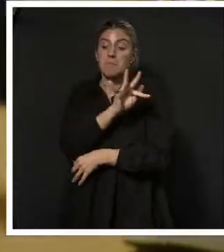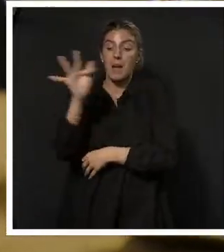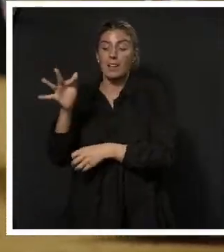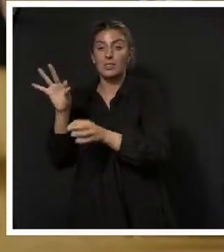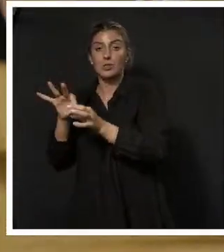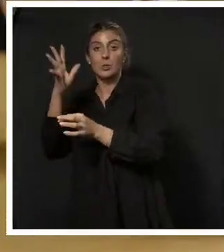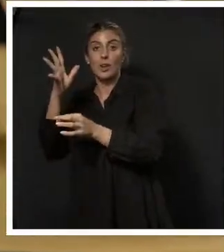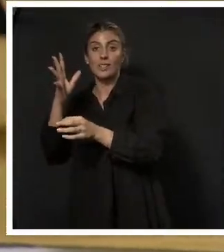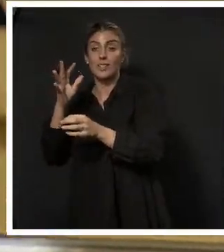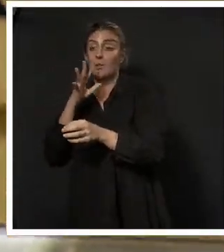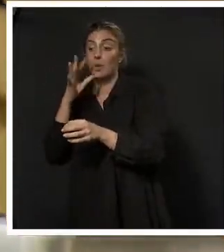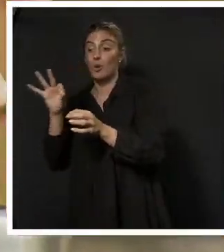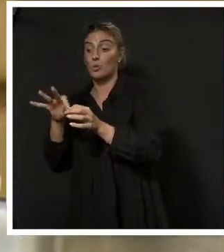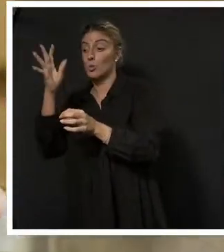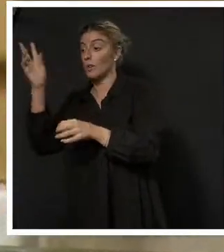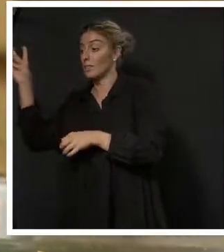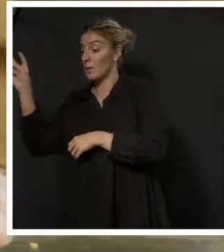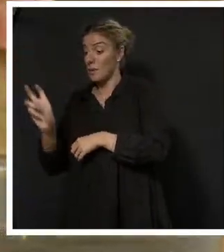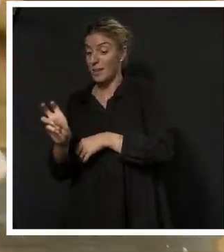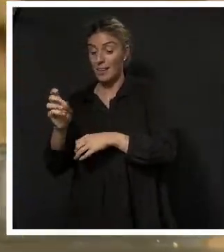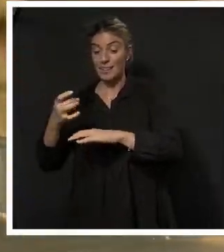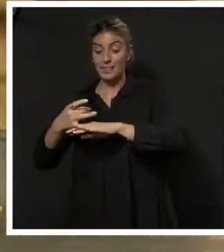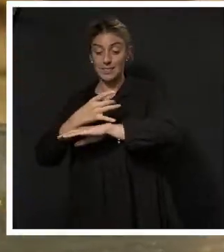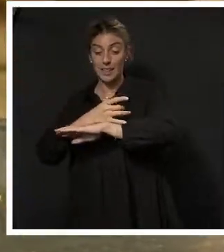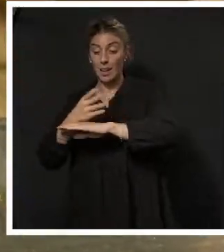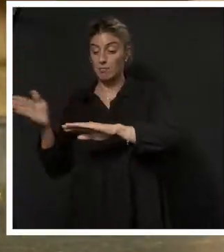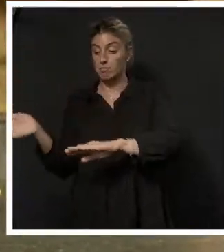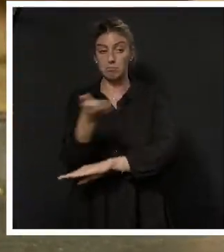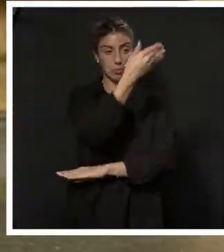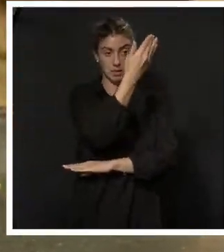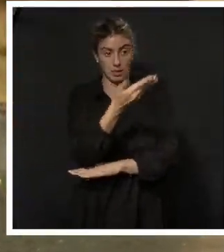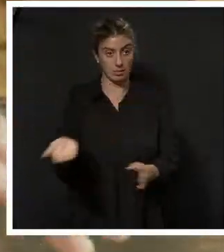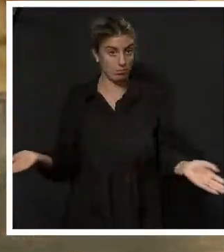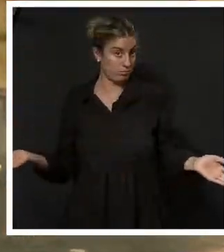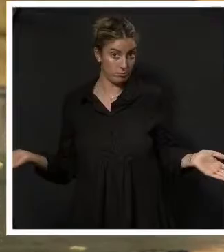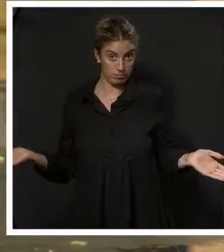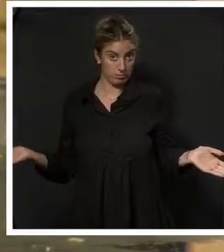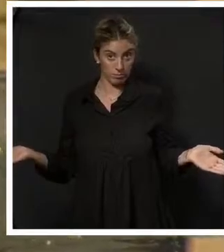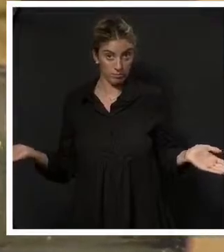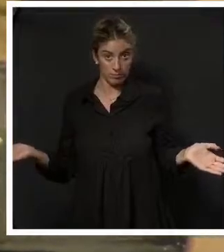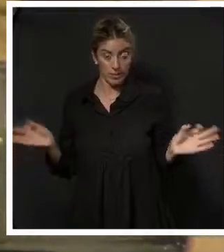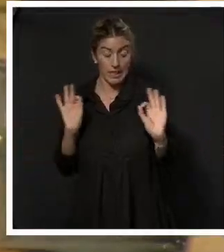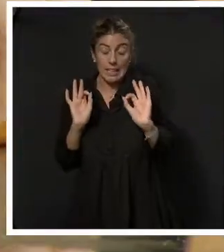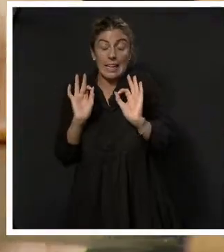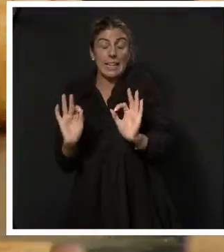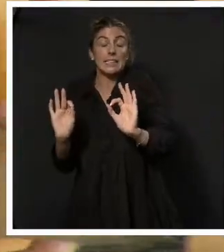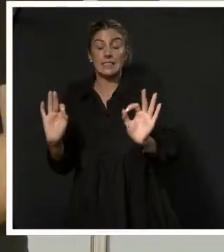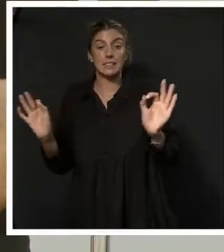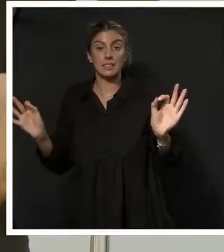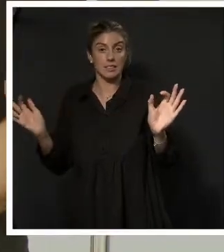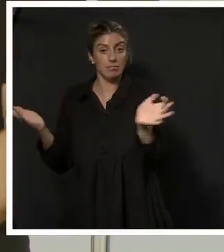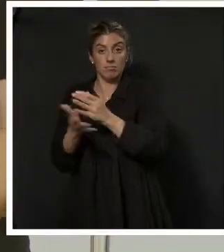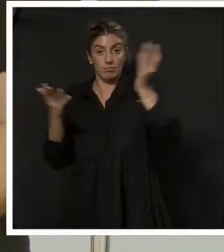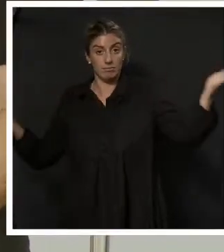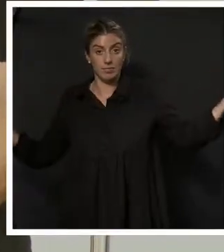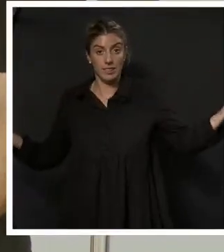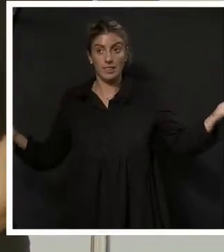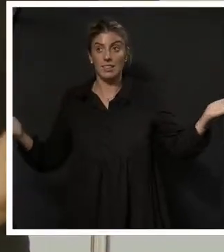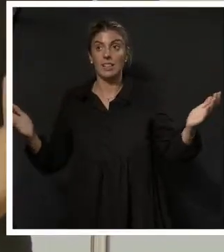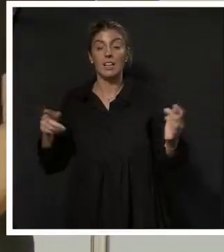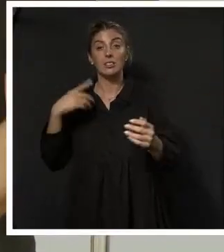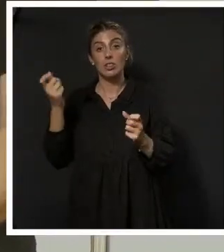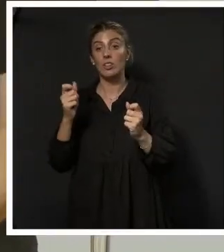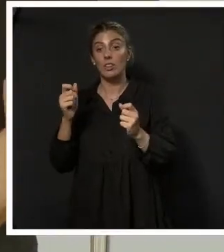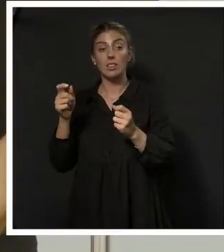trabajando porque sino un paso tren ese así este así fue como